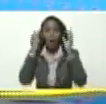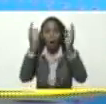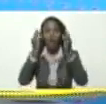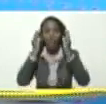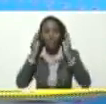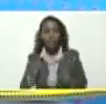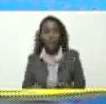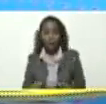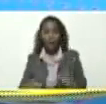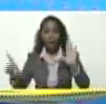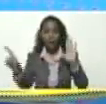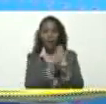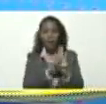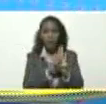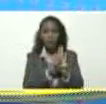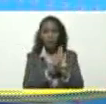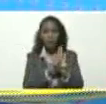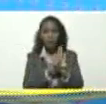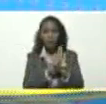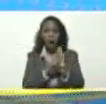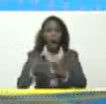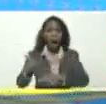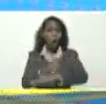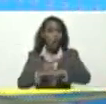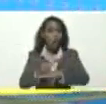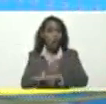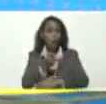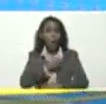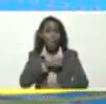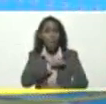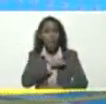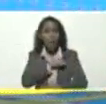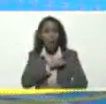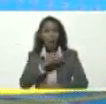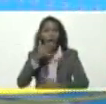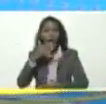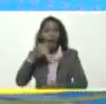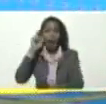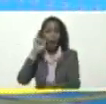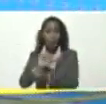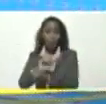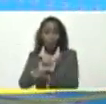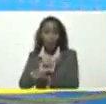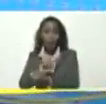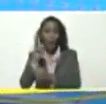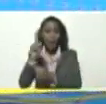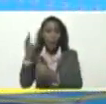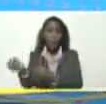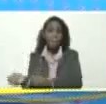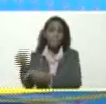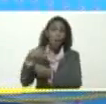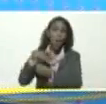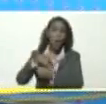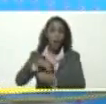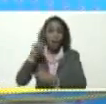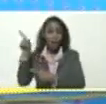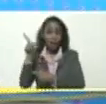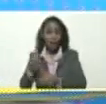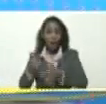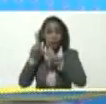oficialmente, legalmente, al gobierno de España la captura y extradición de este